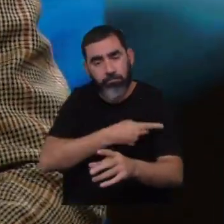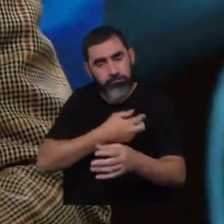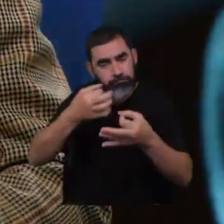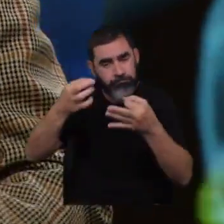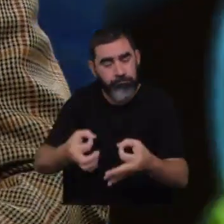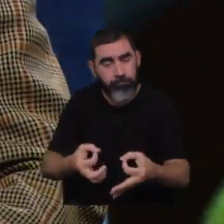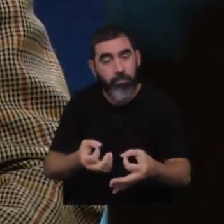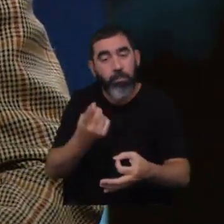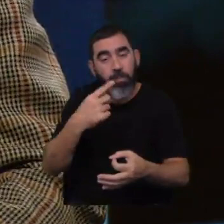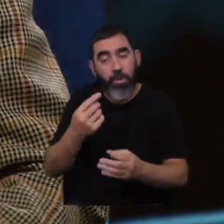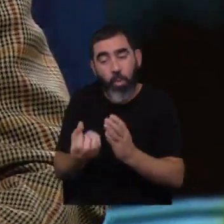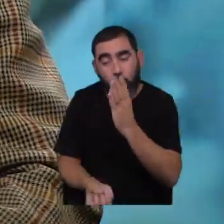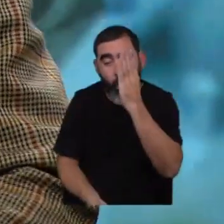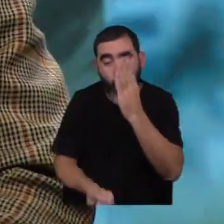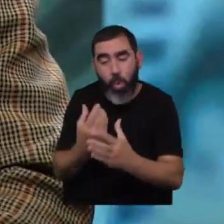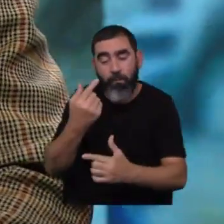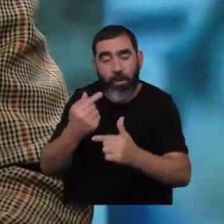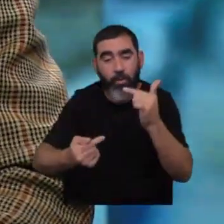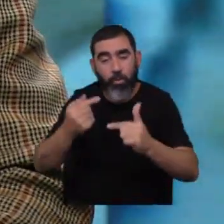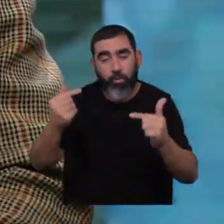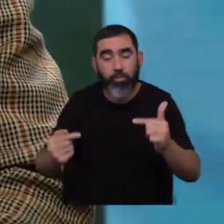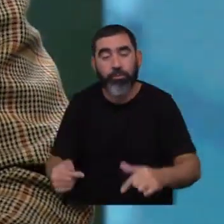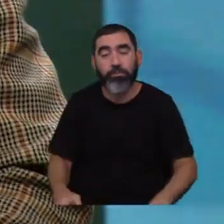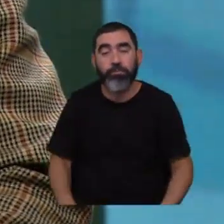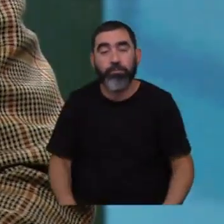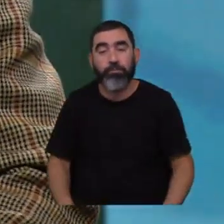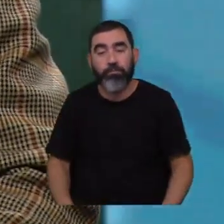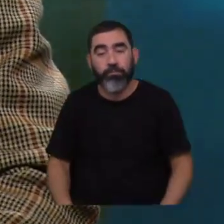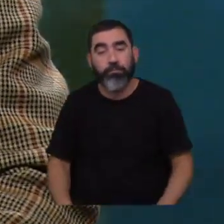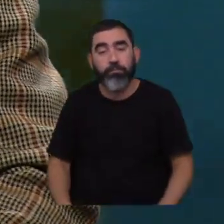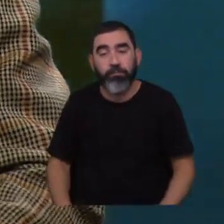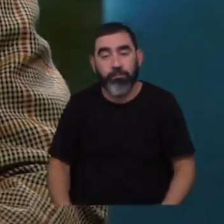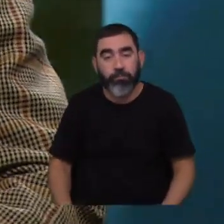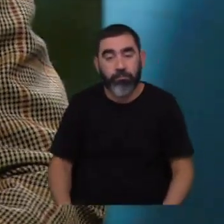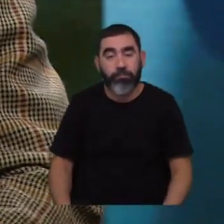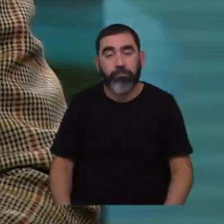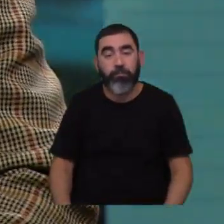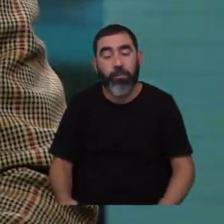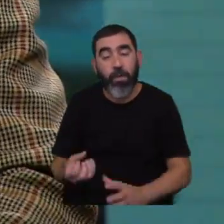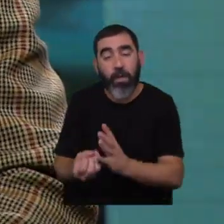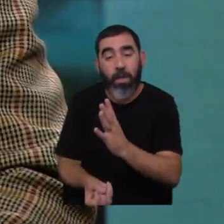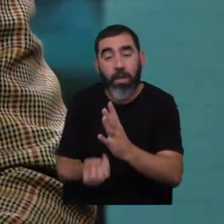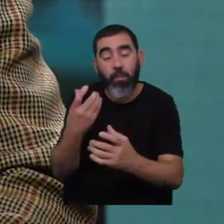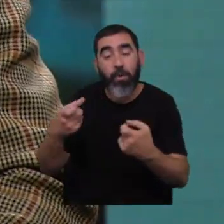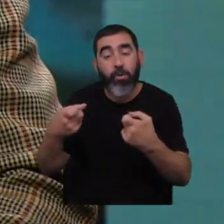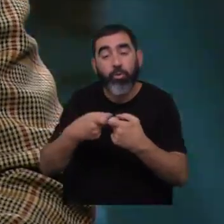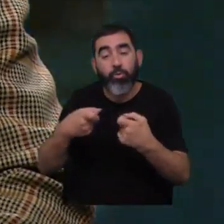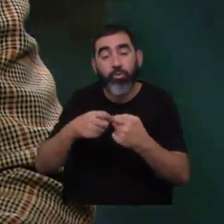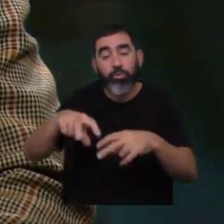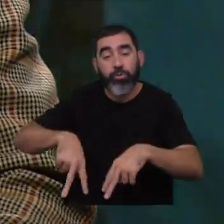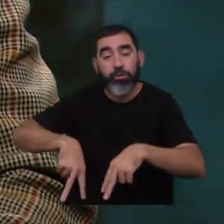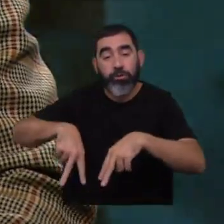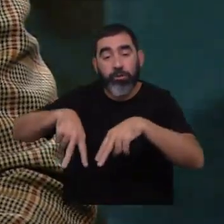pero han aparecido nuevos actores, en particular, bueno, como ya lo hemos visto en otros programas, creamos esta asociación de